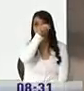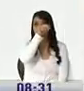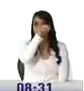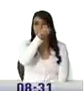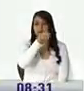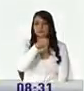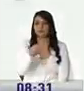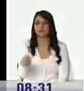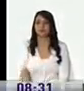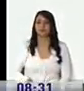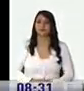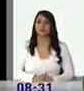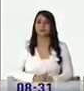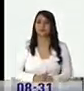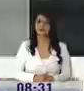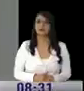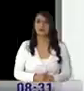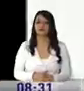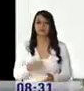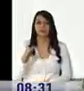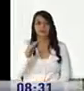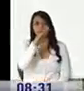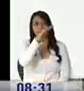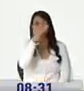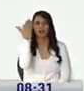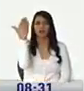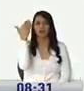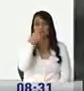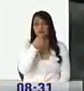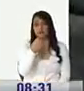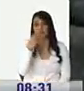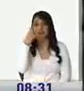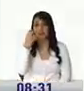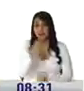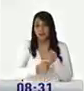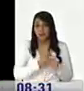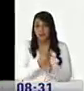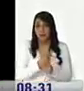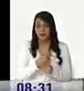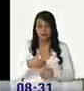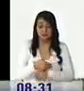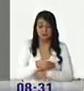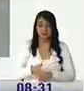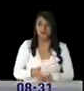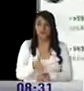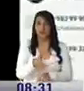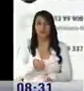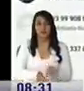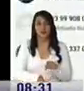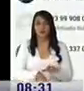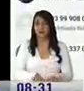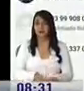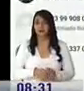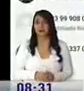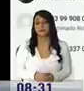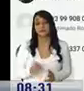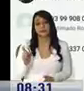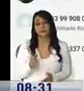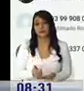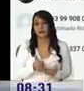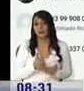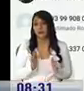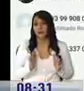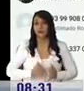Norte Arriba de la rold parece que es 20 años y la calle sigue en malestar o sea necesitan ayuda es lo que